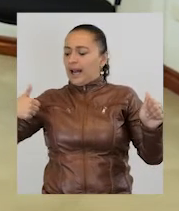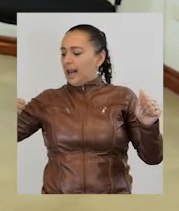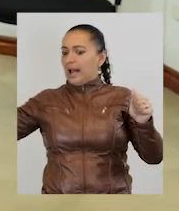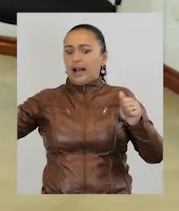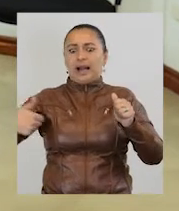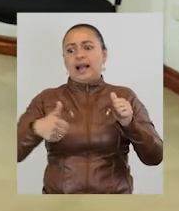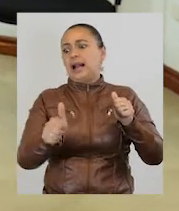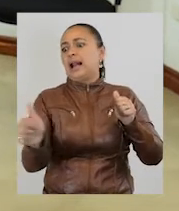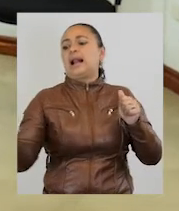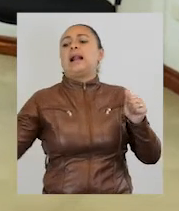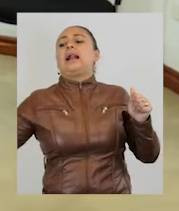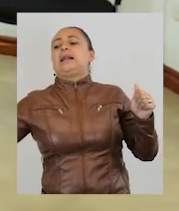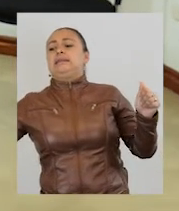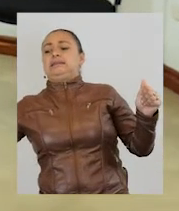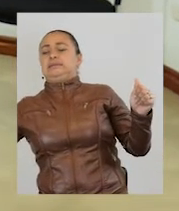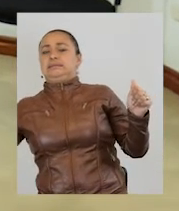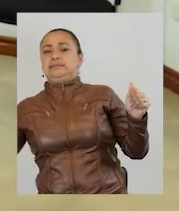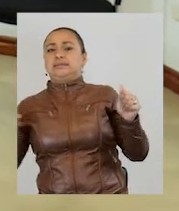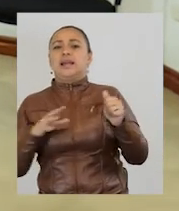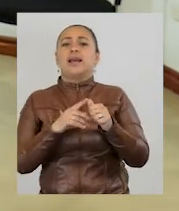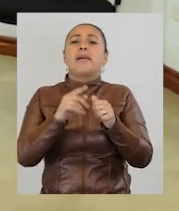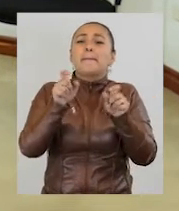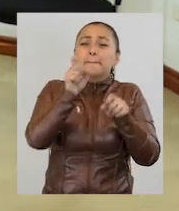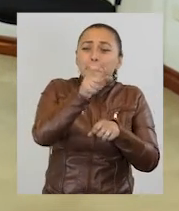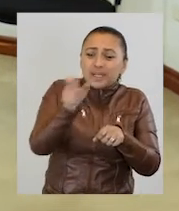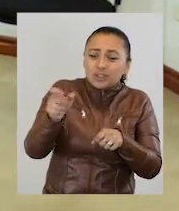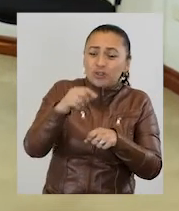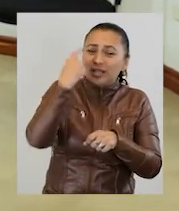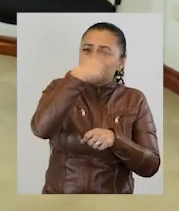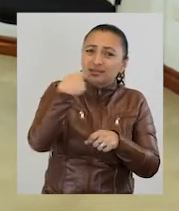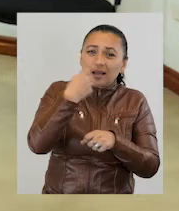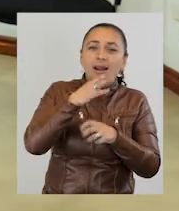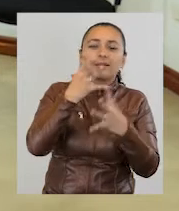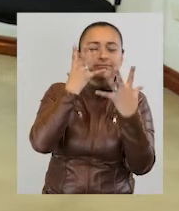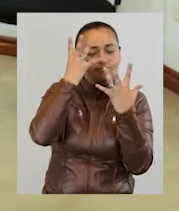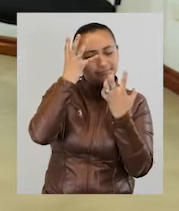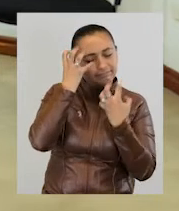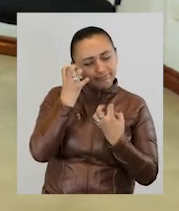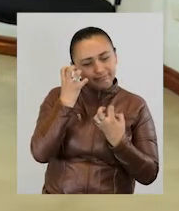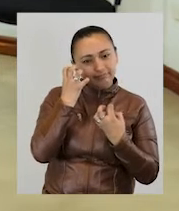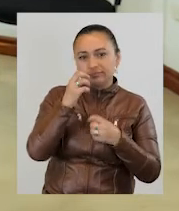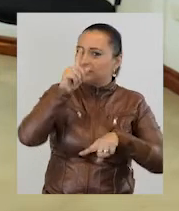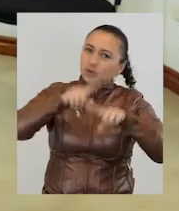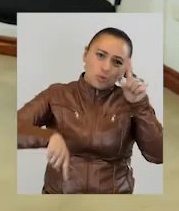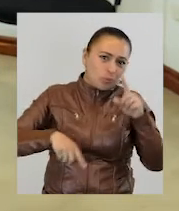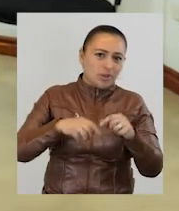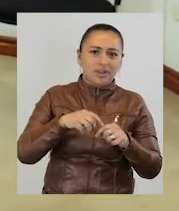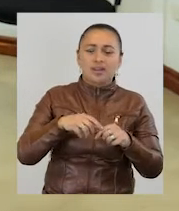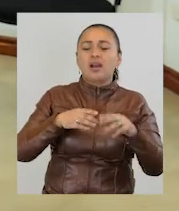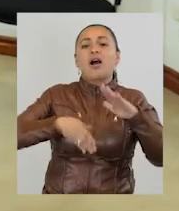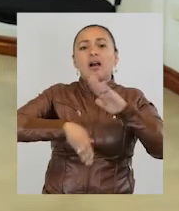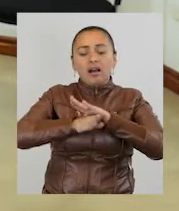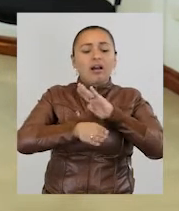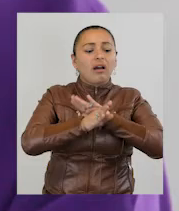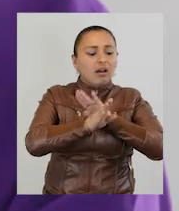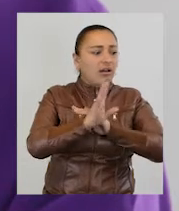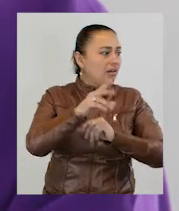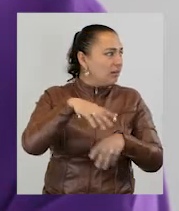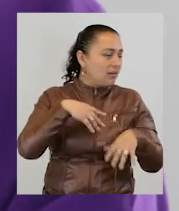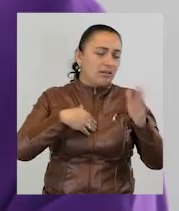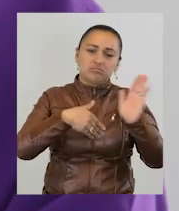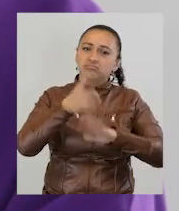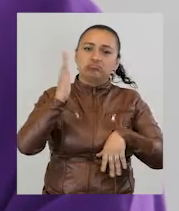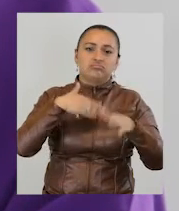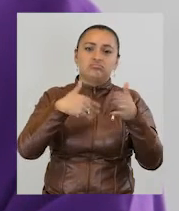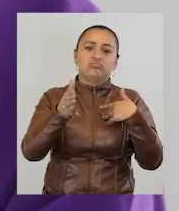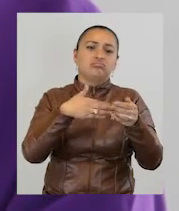esta fila interminable de hermanos en los que Cristo está sufriendo. No podemos acostumbrarnos